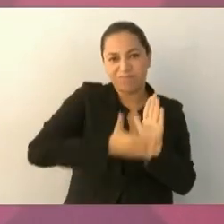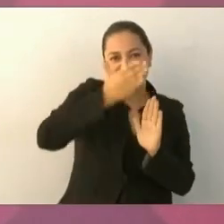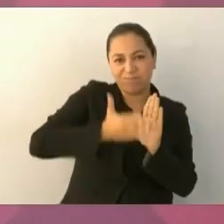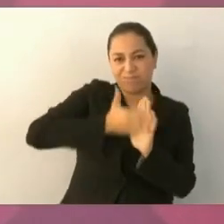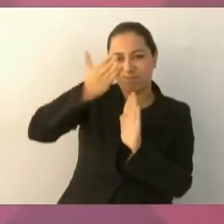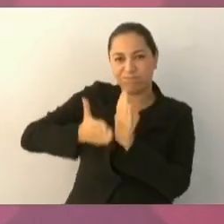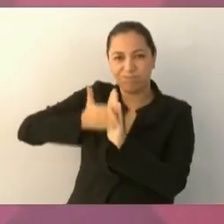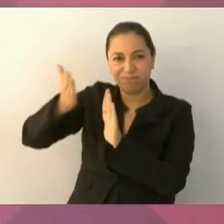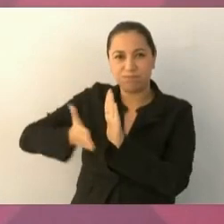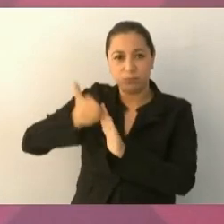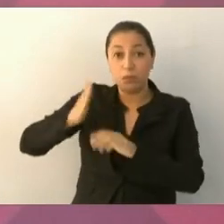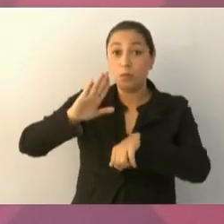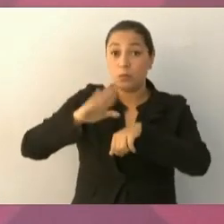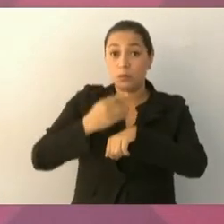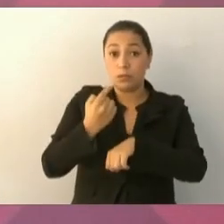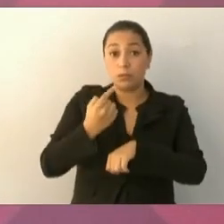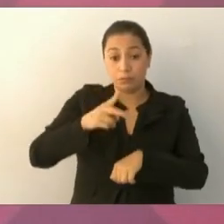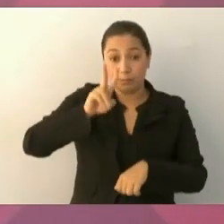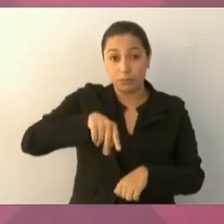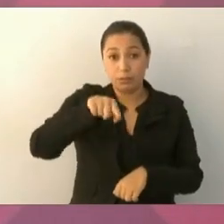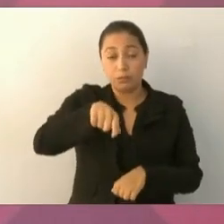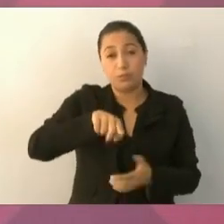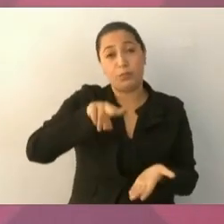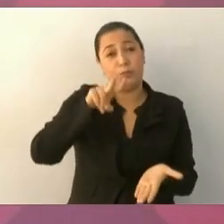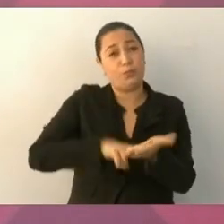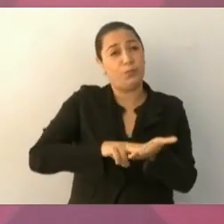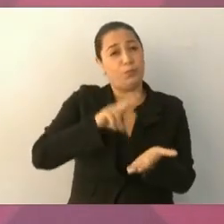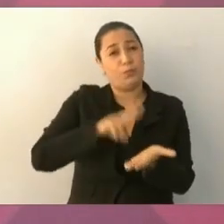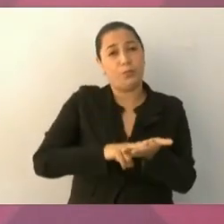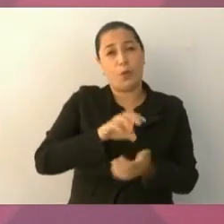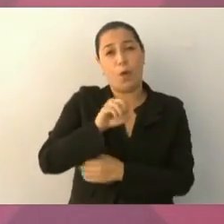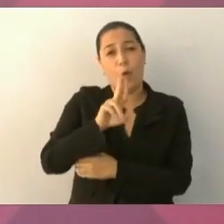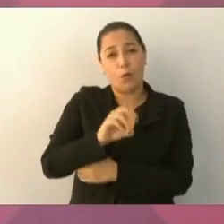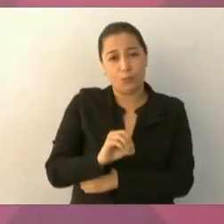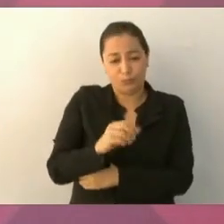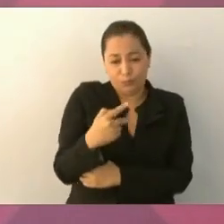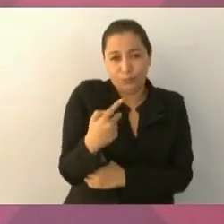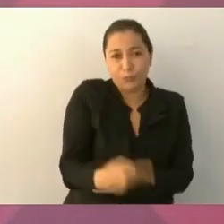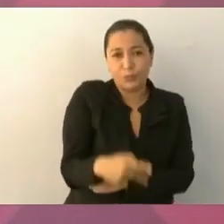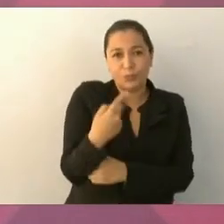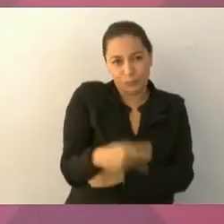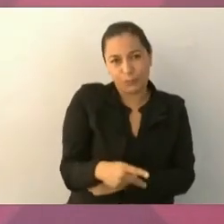porque ese es un tesoro que tenemos los mexicanos.